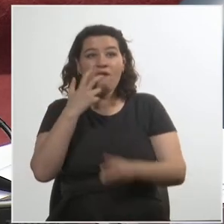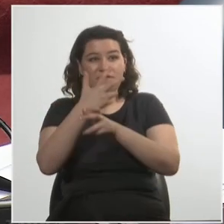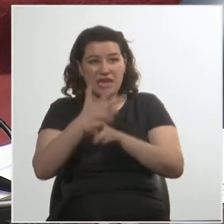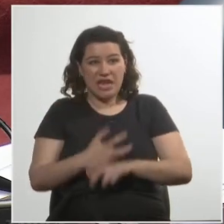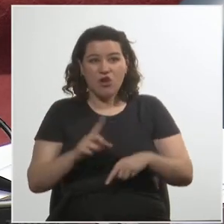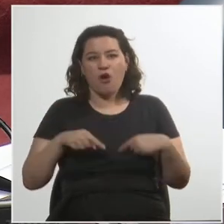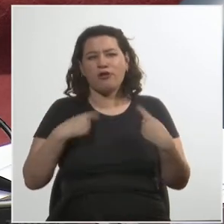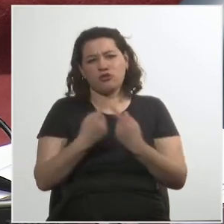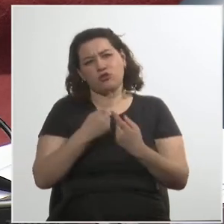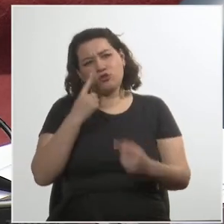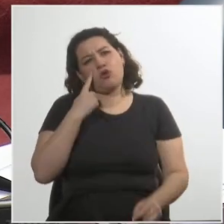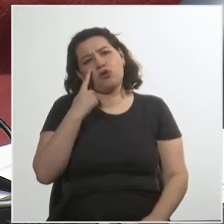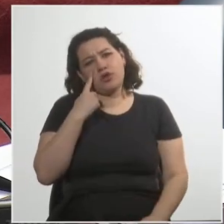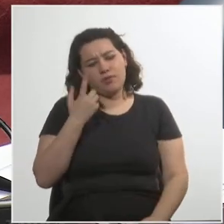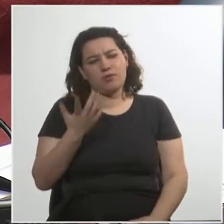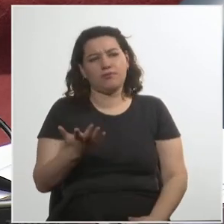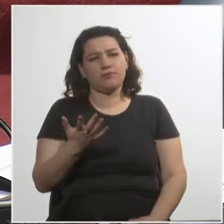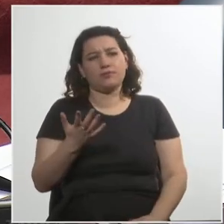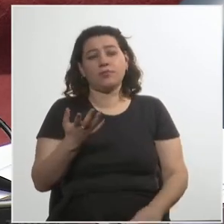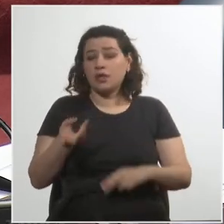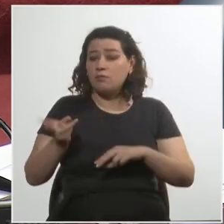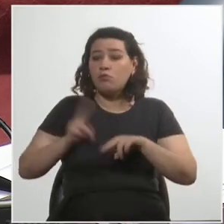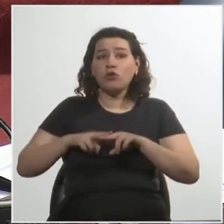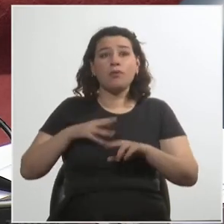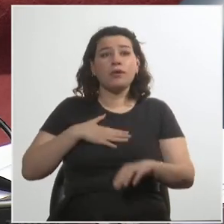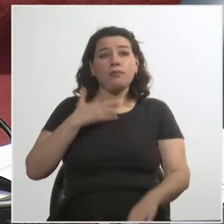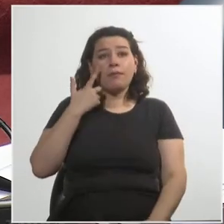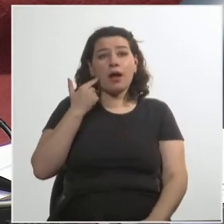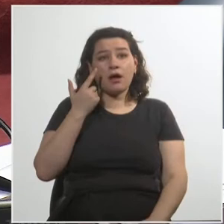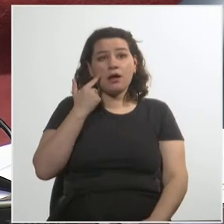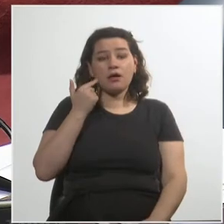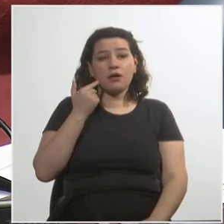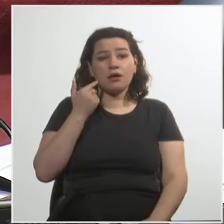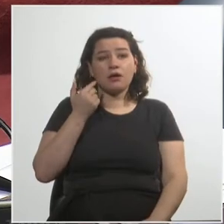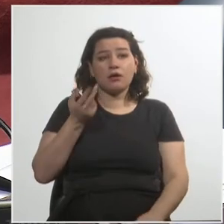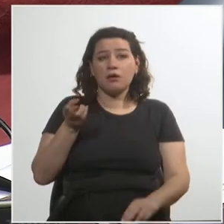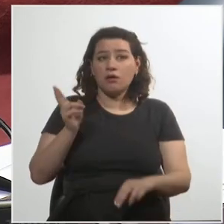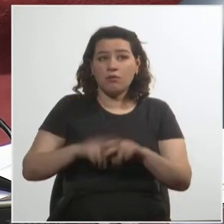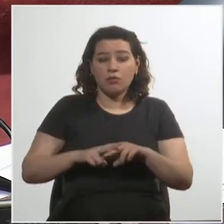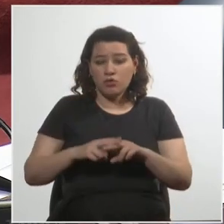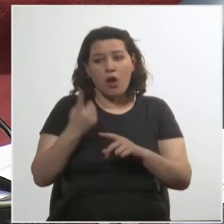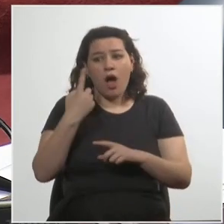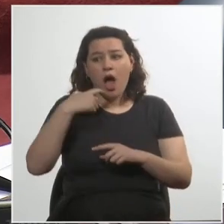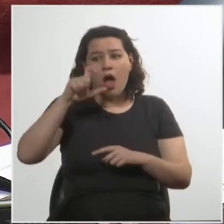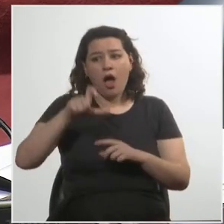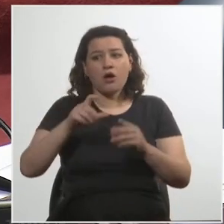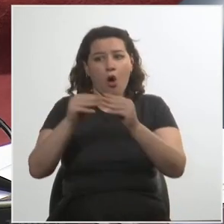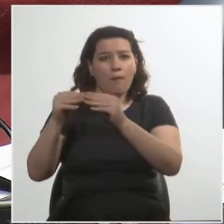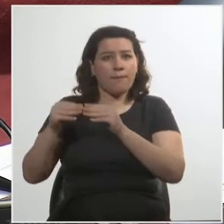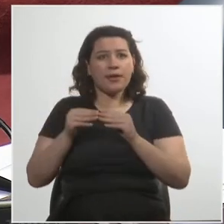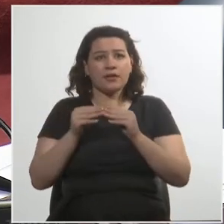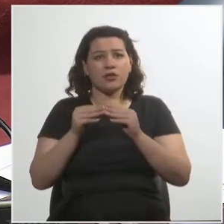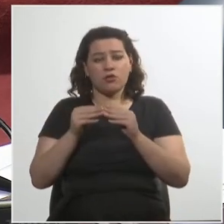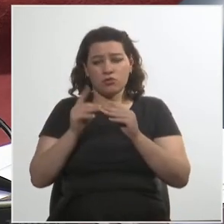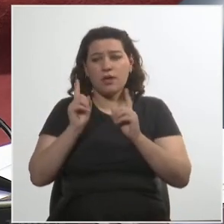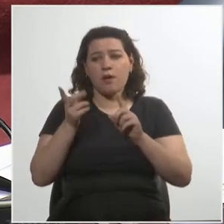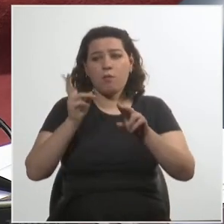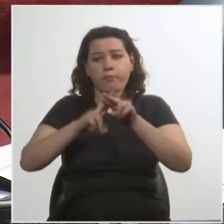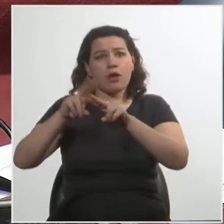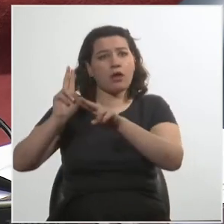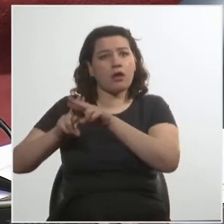conocemos y Murió mi padre y murió alguno más de sus